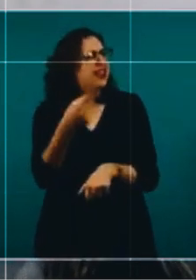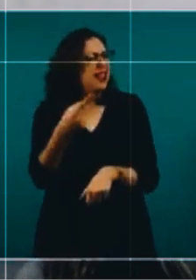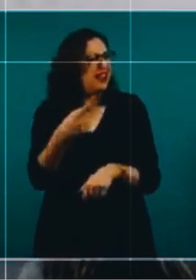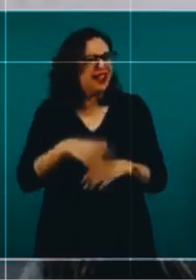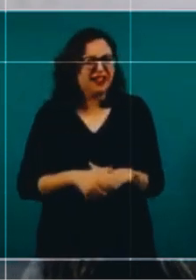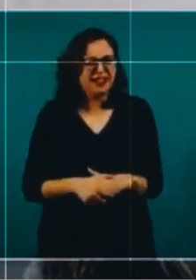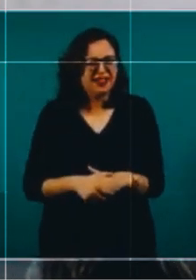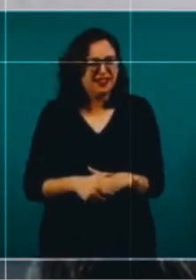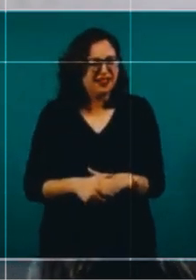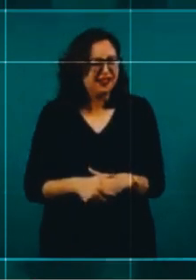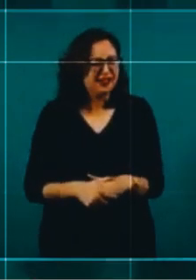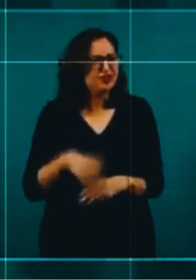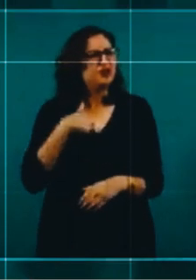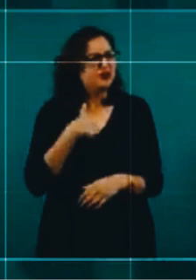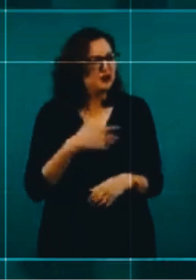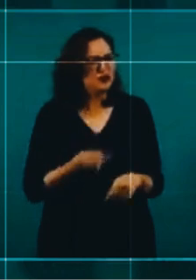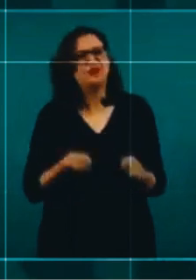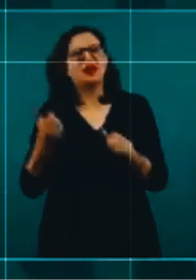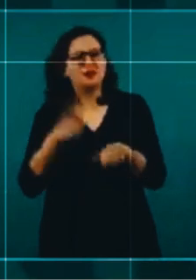Ah.